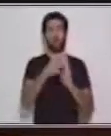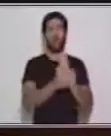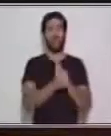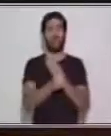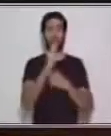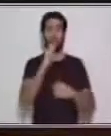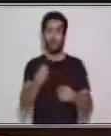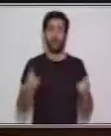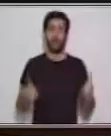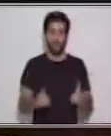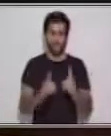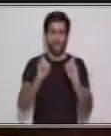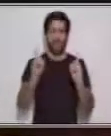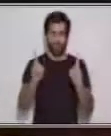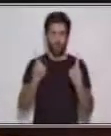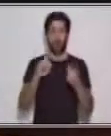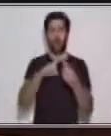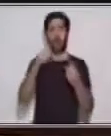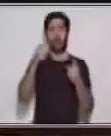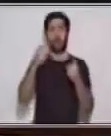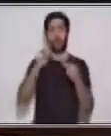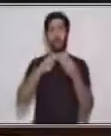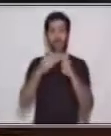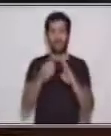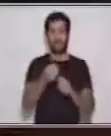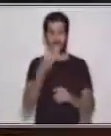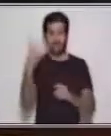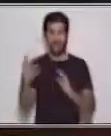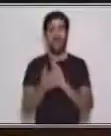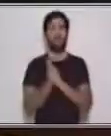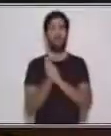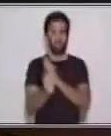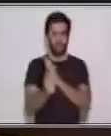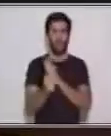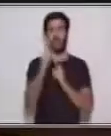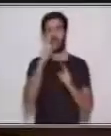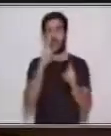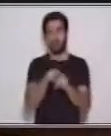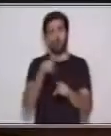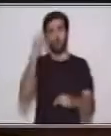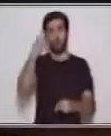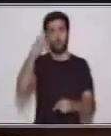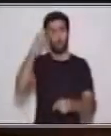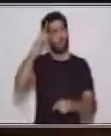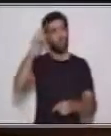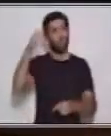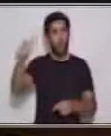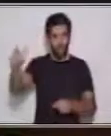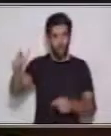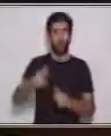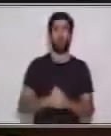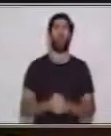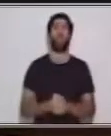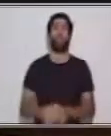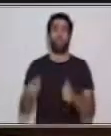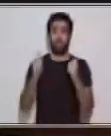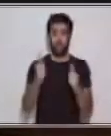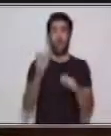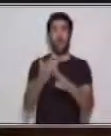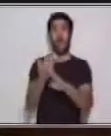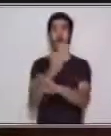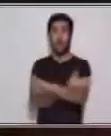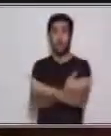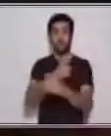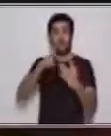destrezas como la atención, la memoria, habilidad numérica, pensamiento lógico. Antes de empezar, te recomiendo que